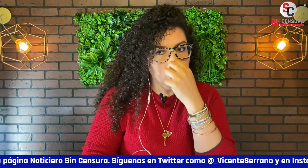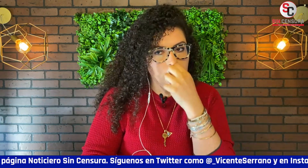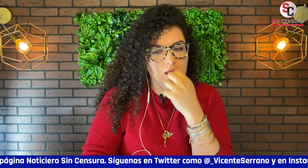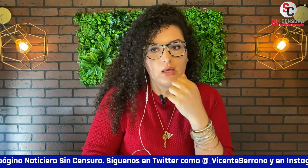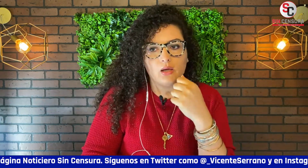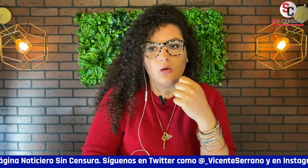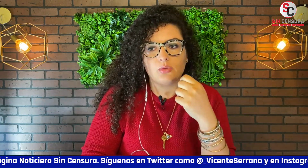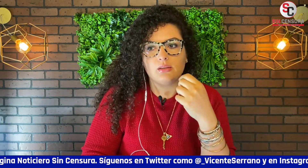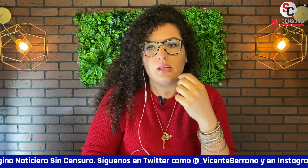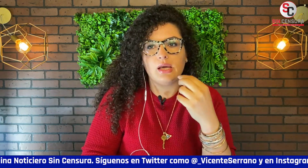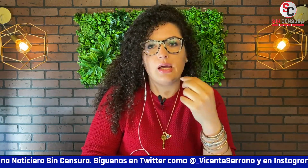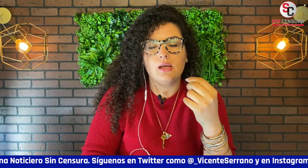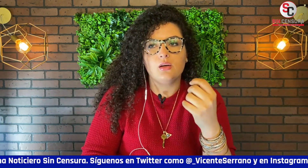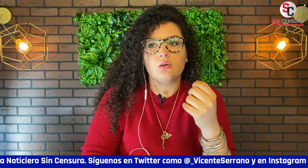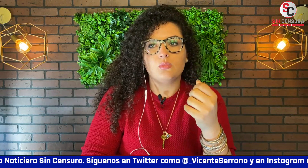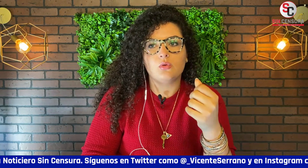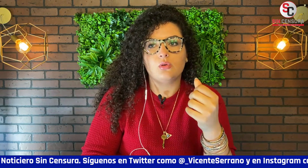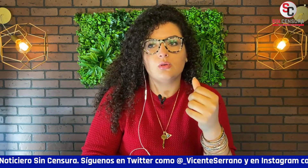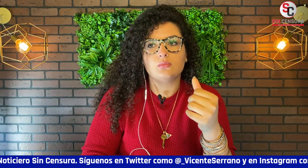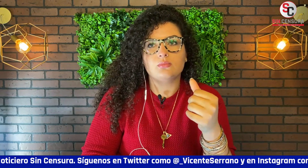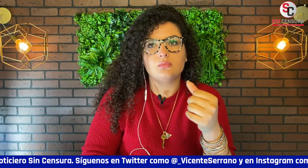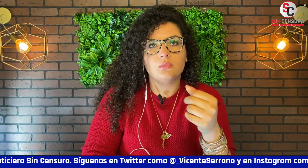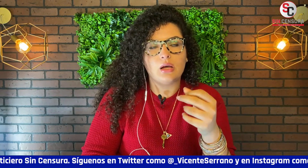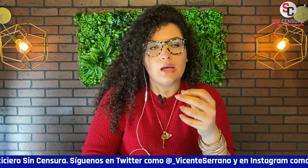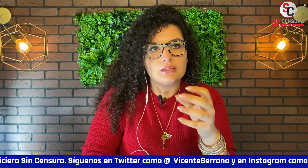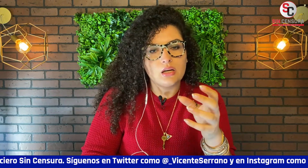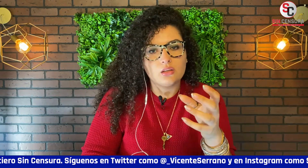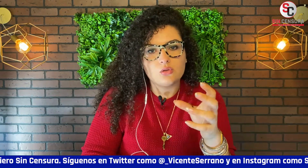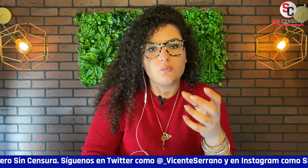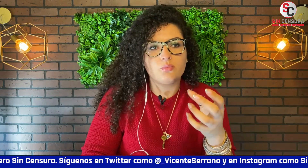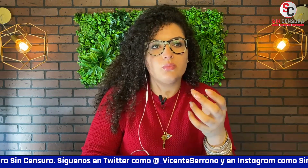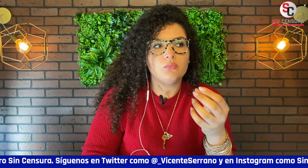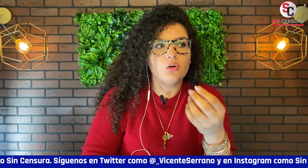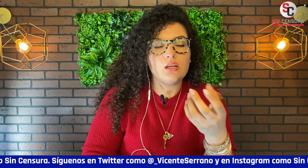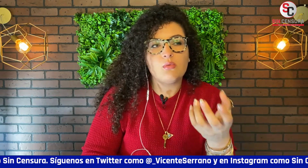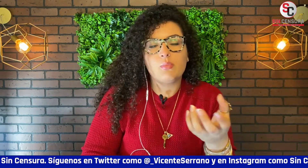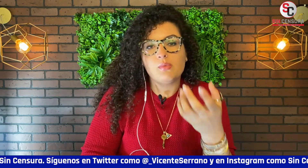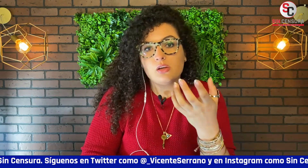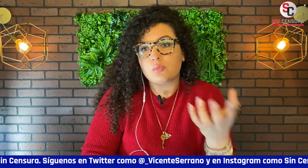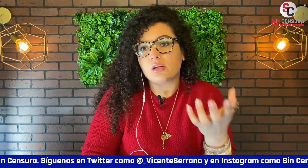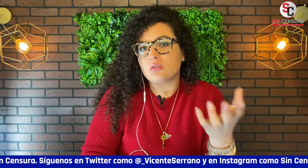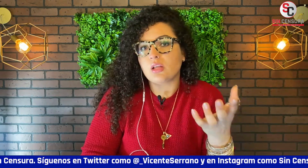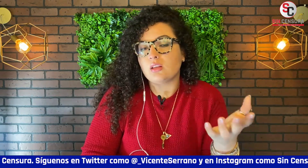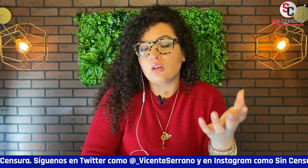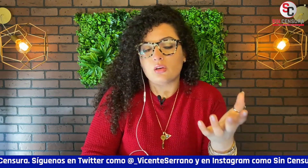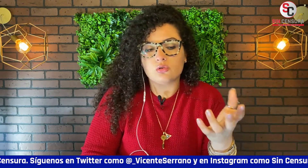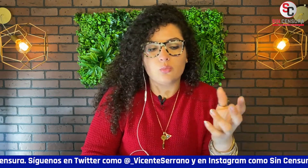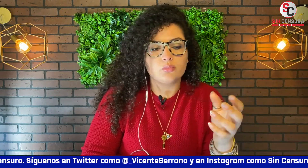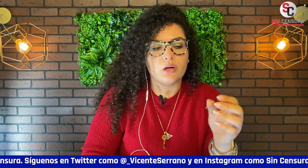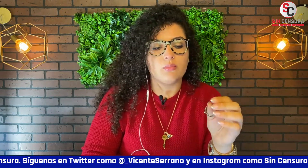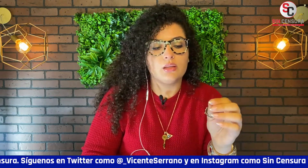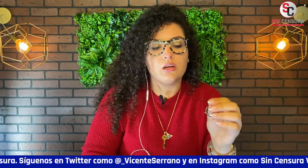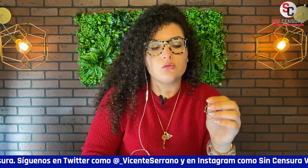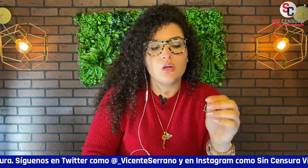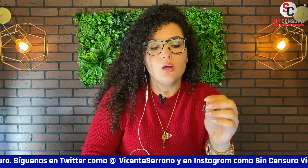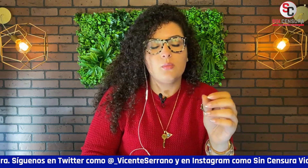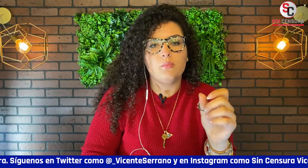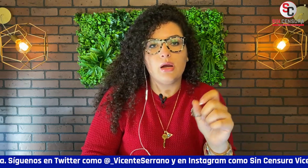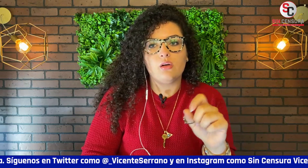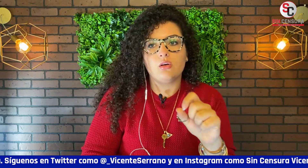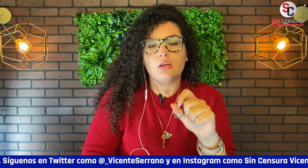parlamentario pues obtendría como ciertos, no le llamo privilegios porque los tienen todos los grupos